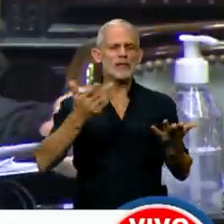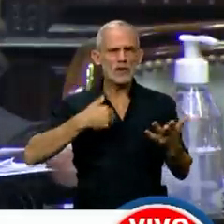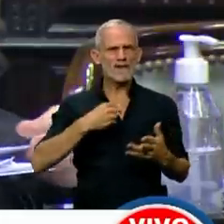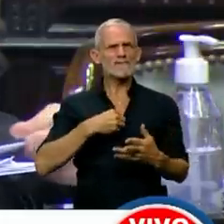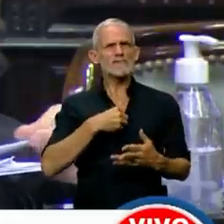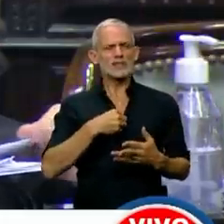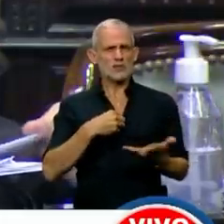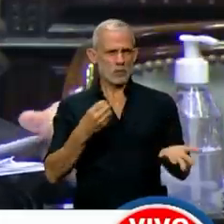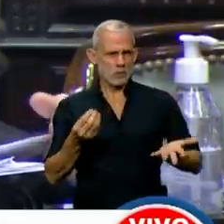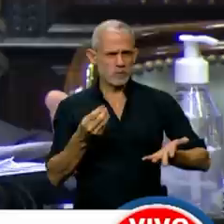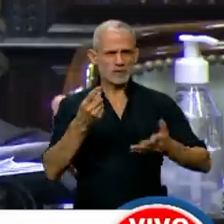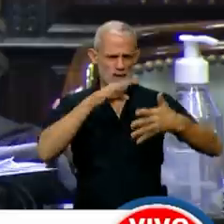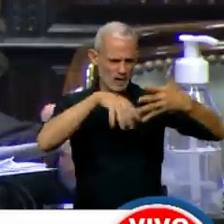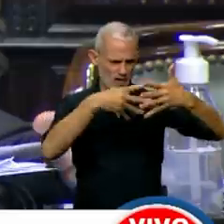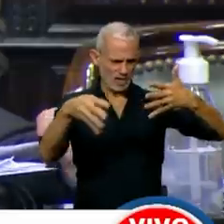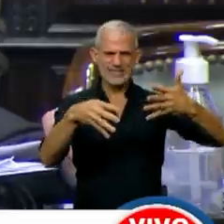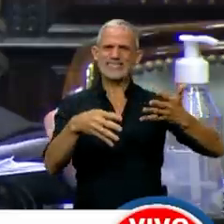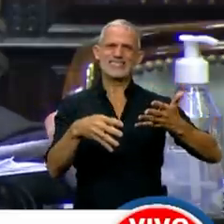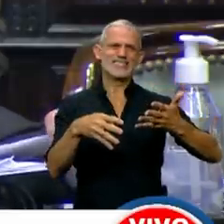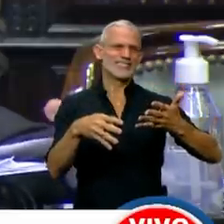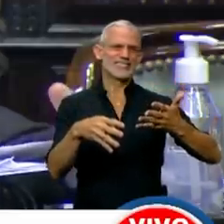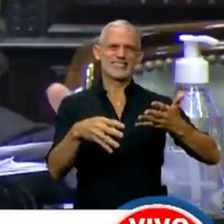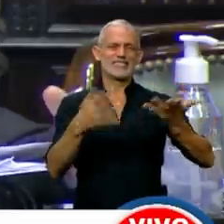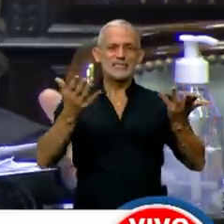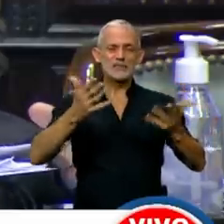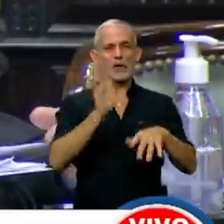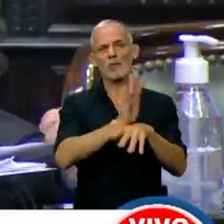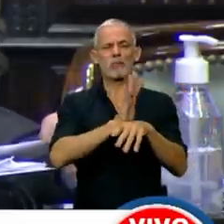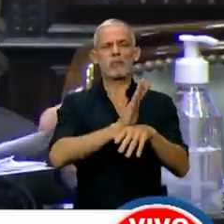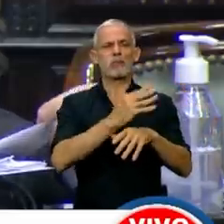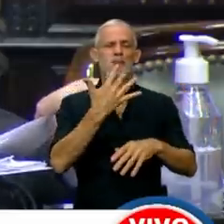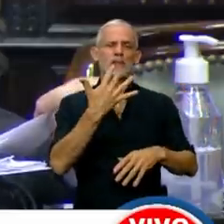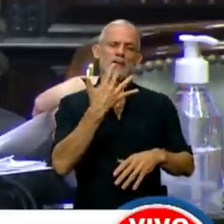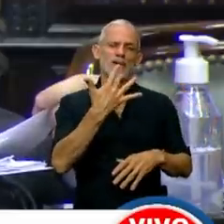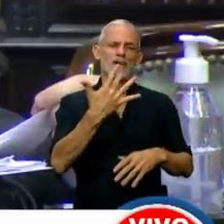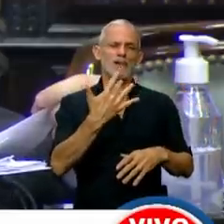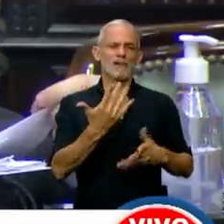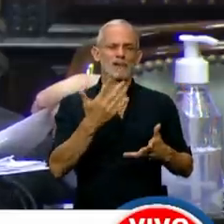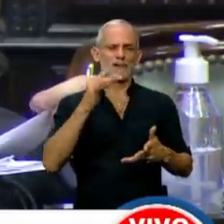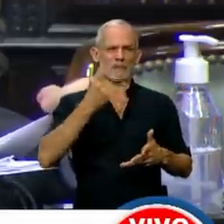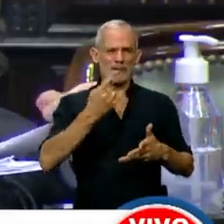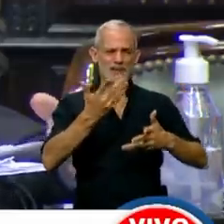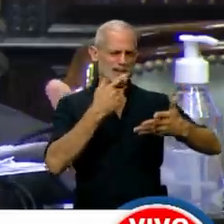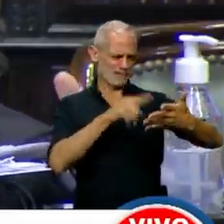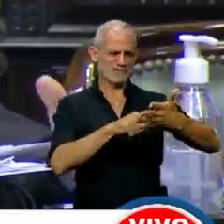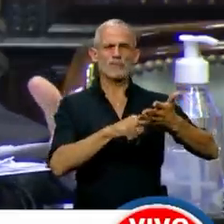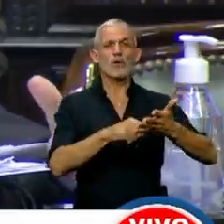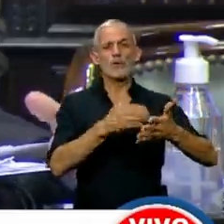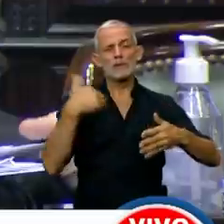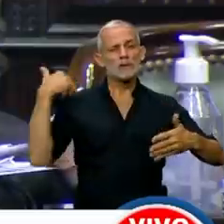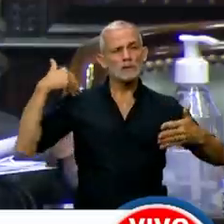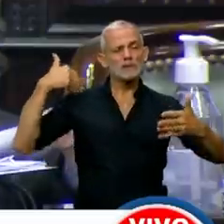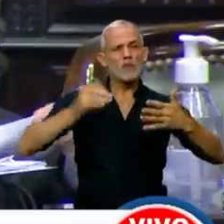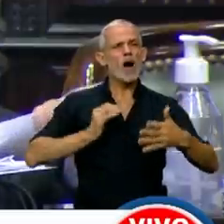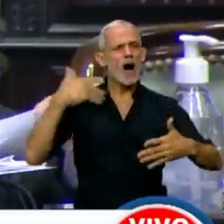siento que esa planilla de excel es un cartón pintado porque veo ahí una promesa que viene hace tiempo